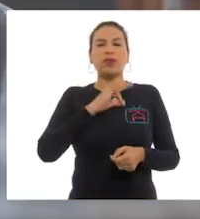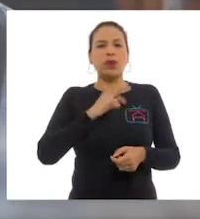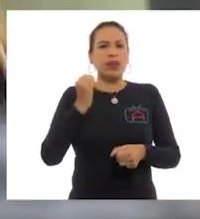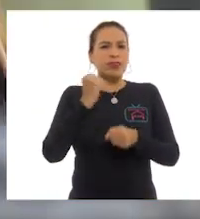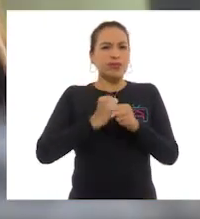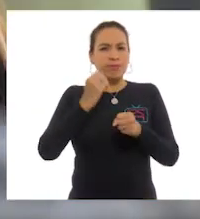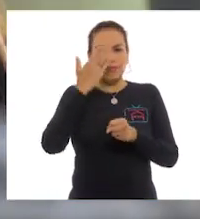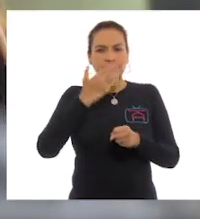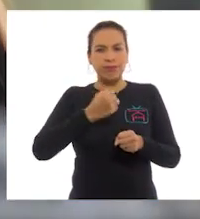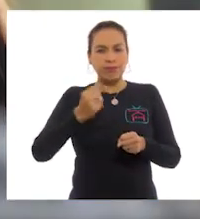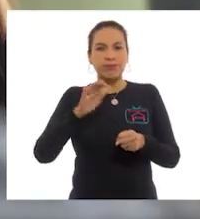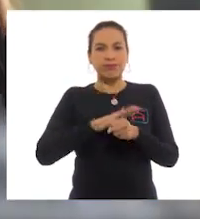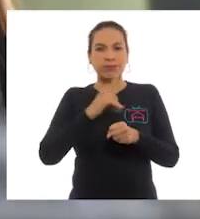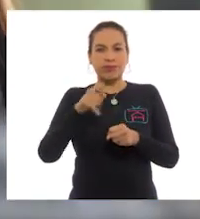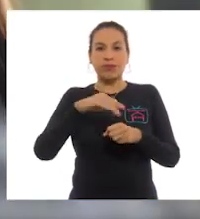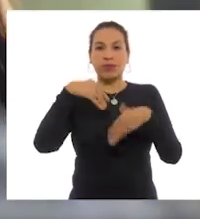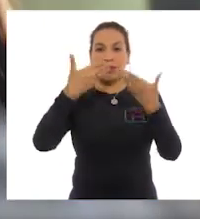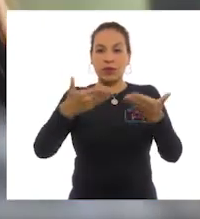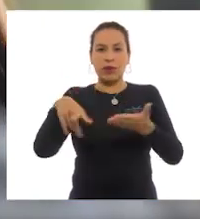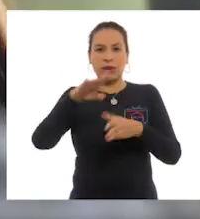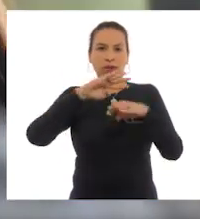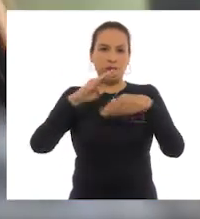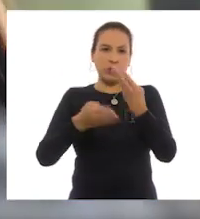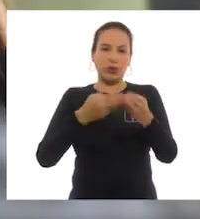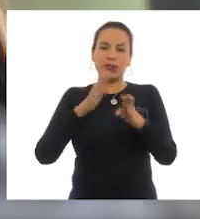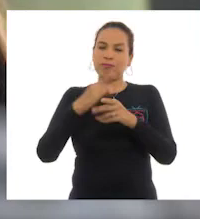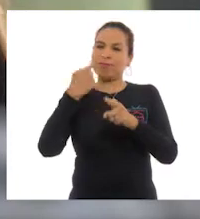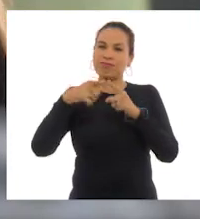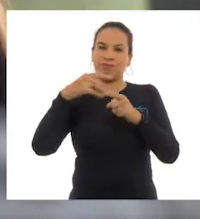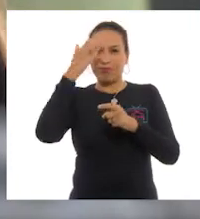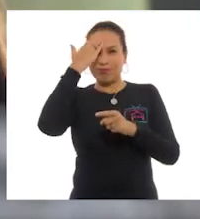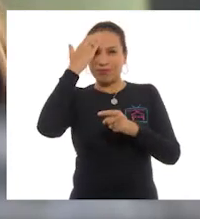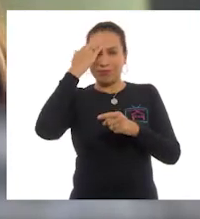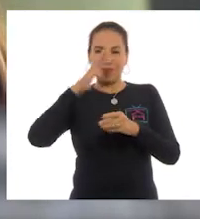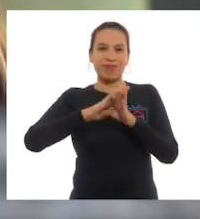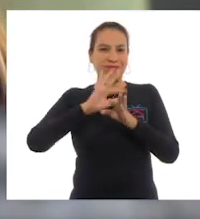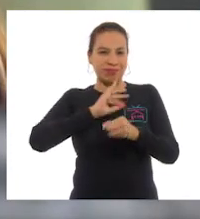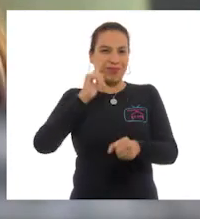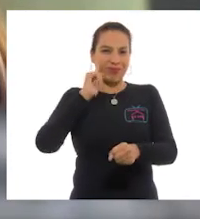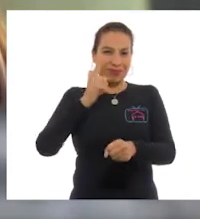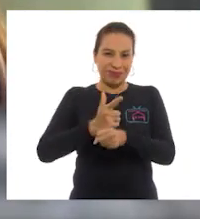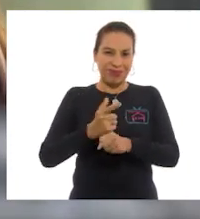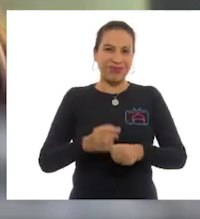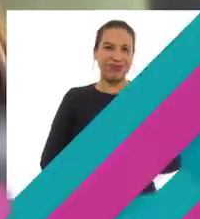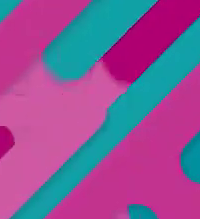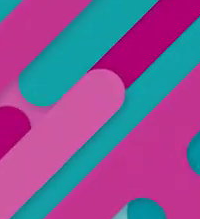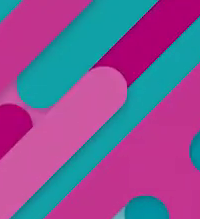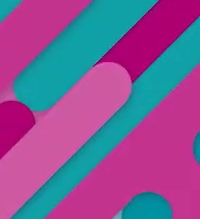talento, porque allá afuera el mundo está lleno de conocimiento por descubrir.